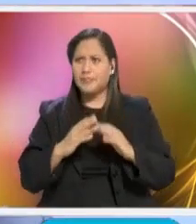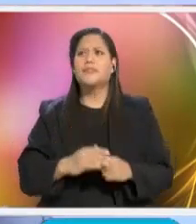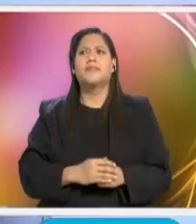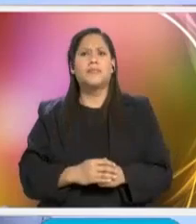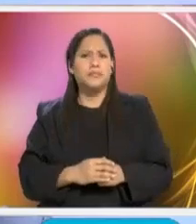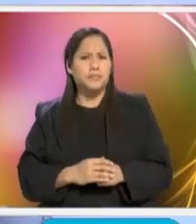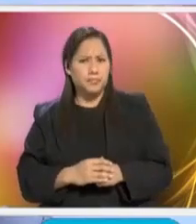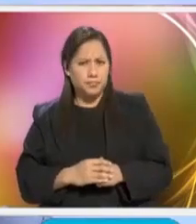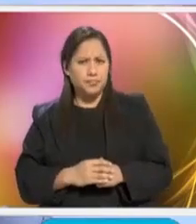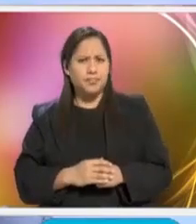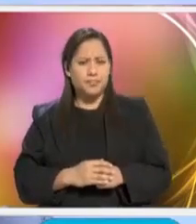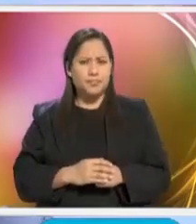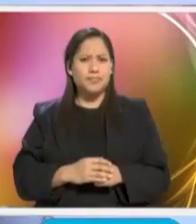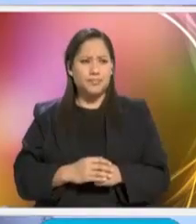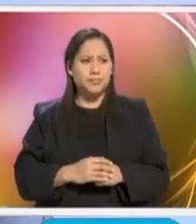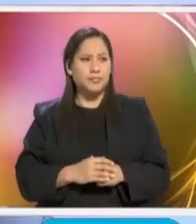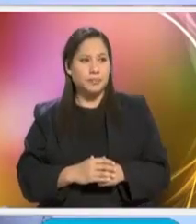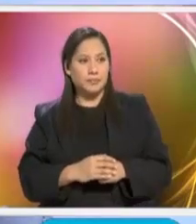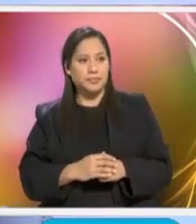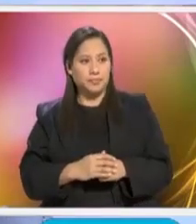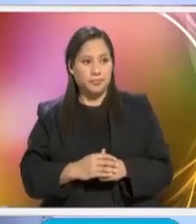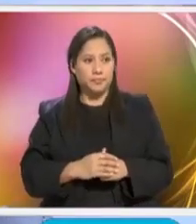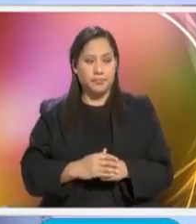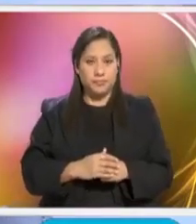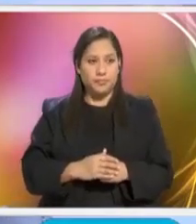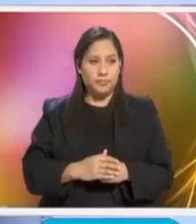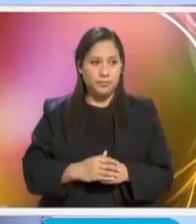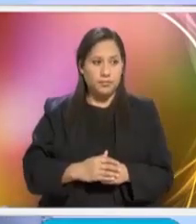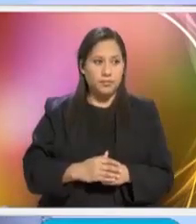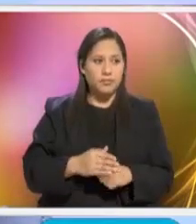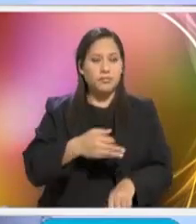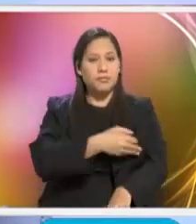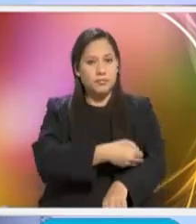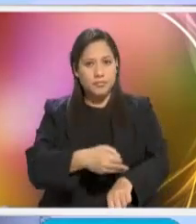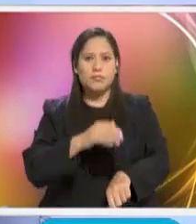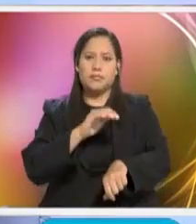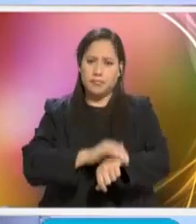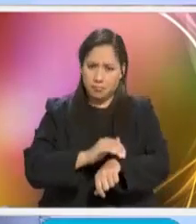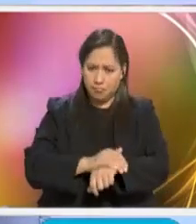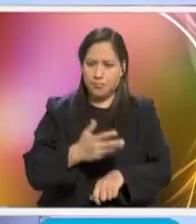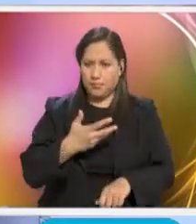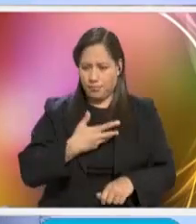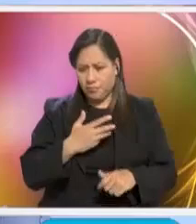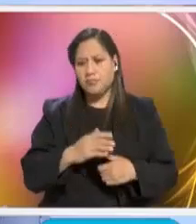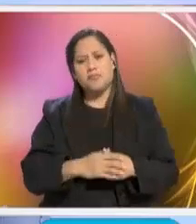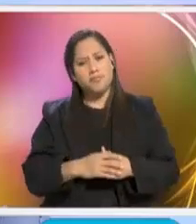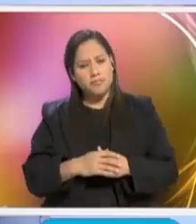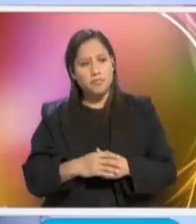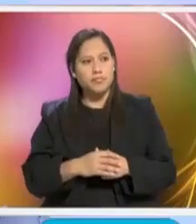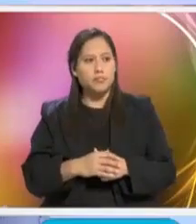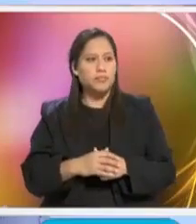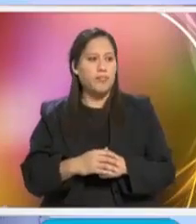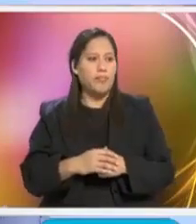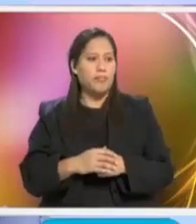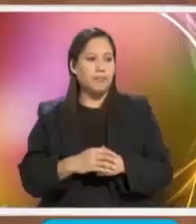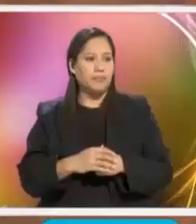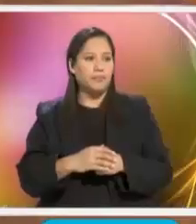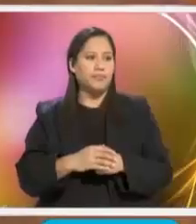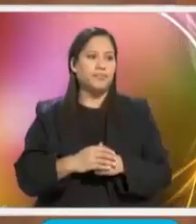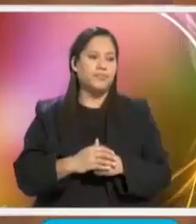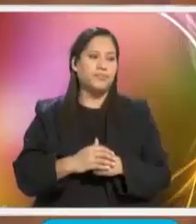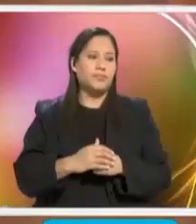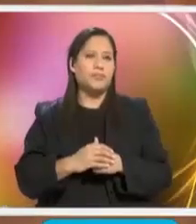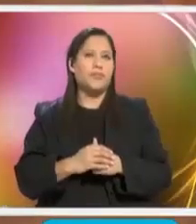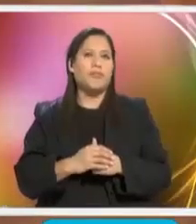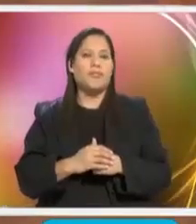con nuestra familia, contamos con nuestro grupo de amigos, con herramientas, con cosas que nos funcionan o nos servirían